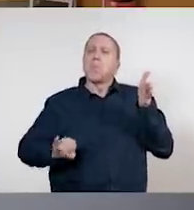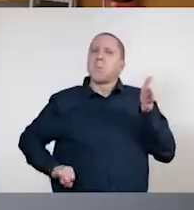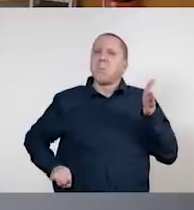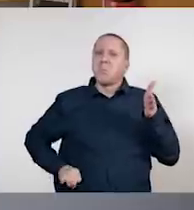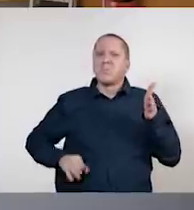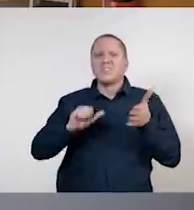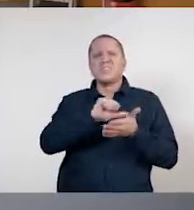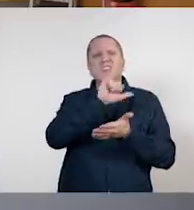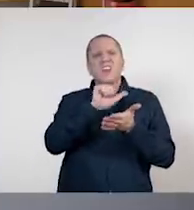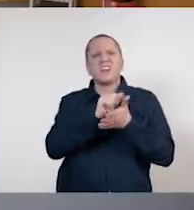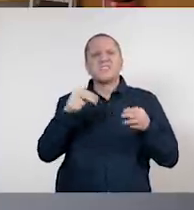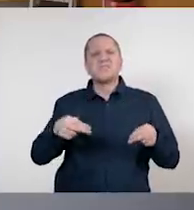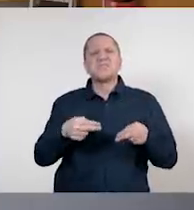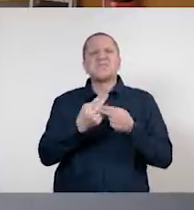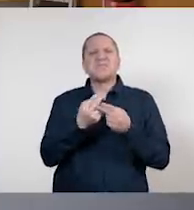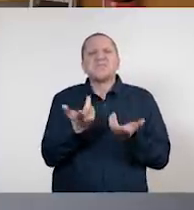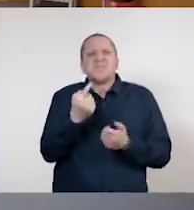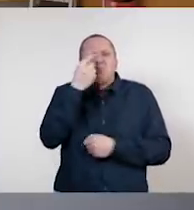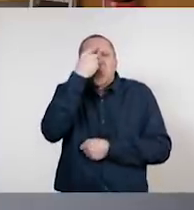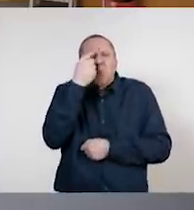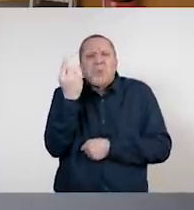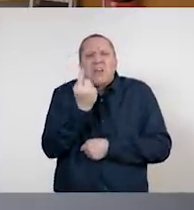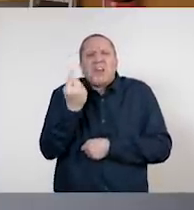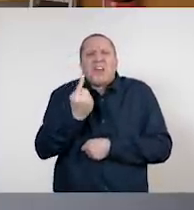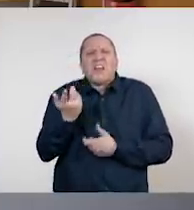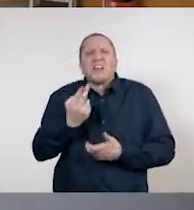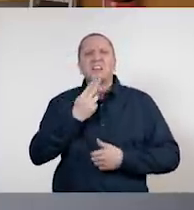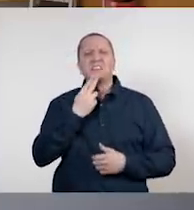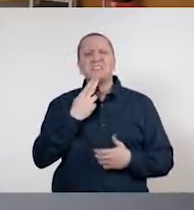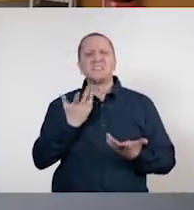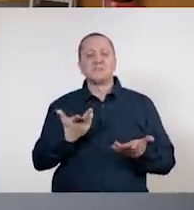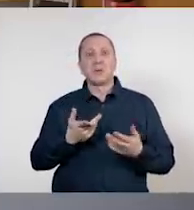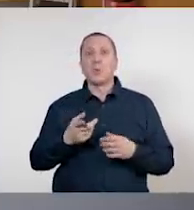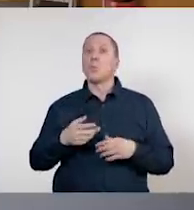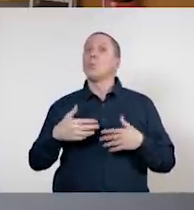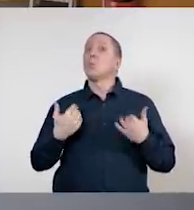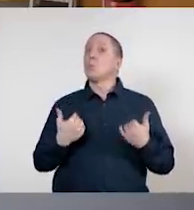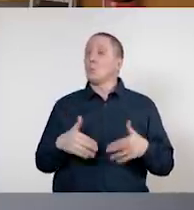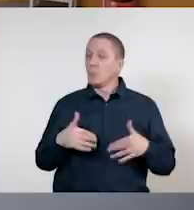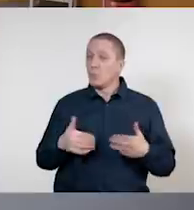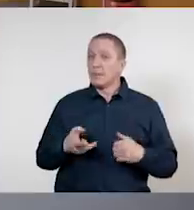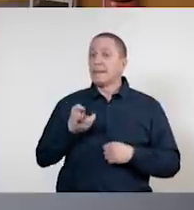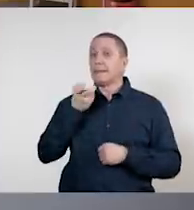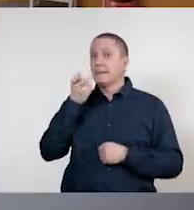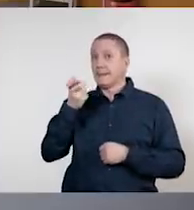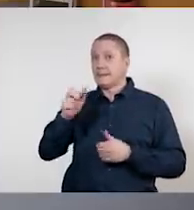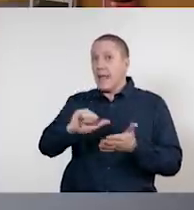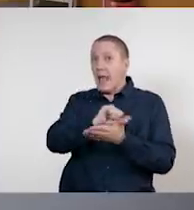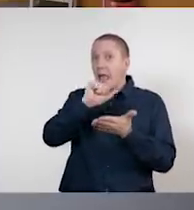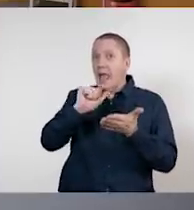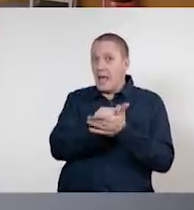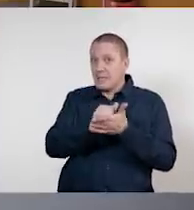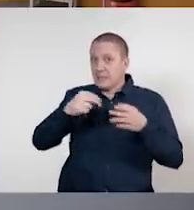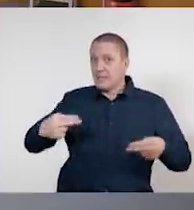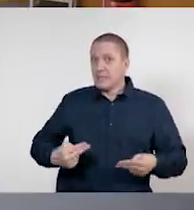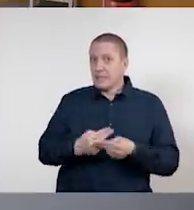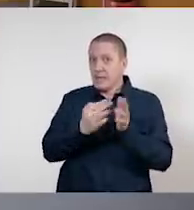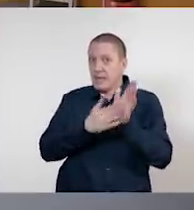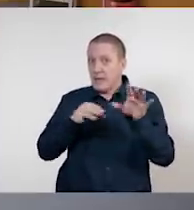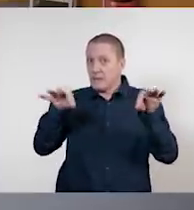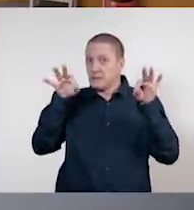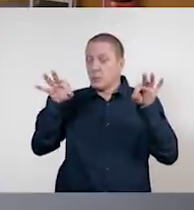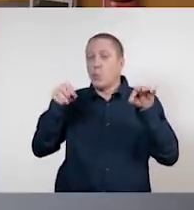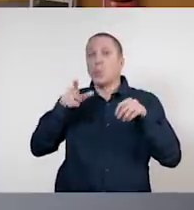¿Y para qué sirve el acta de nacimiento? Qué buena pregunta, Coral. El acta de nacimiento es importantísima porque es como una llave,